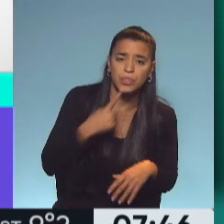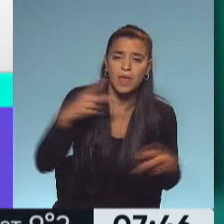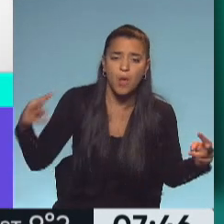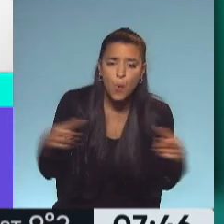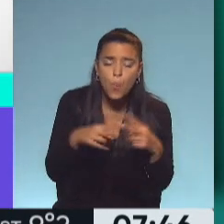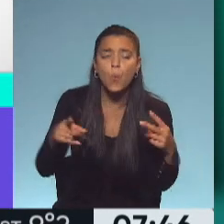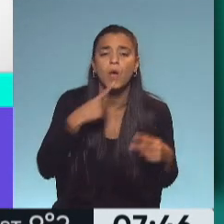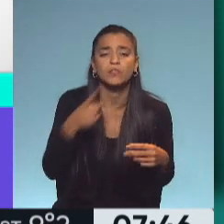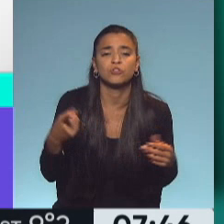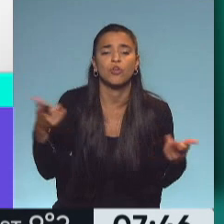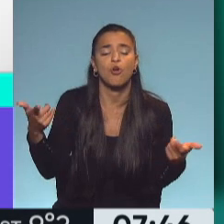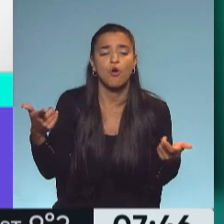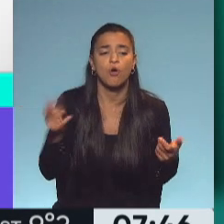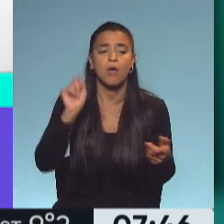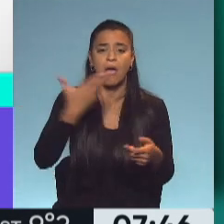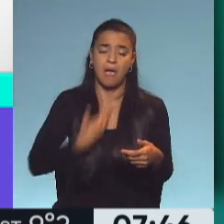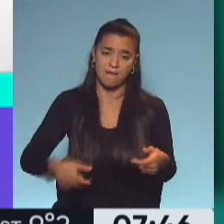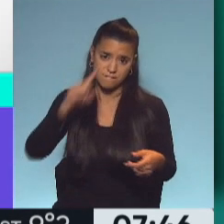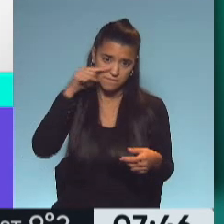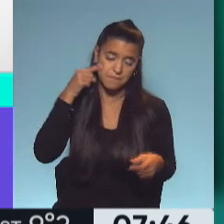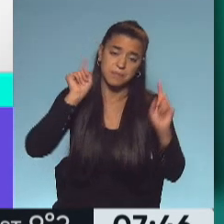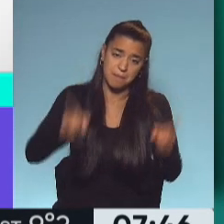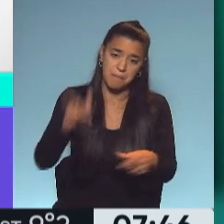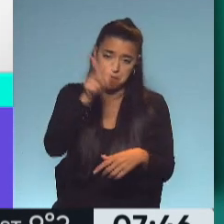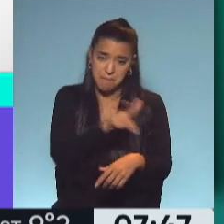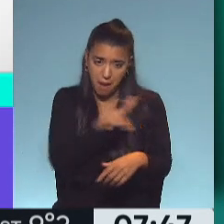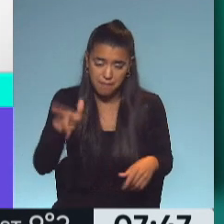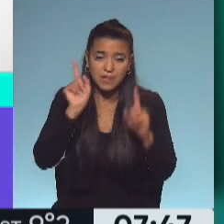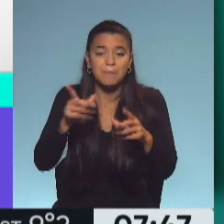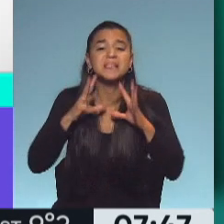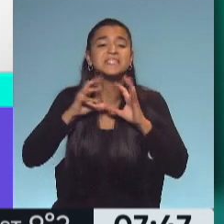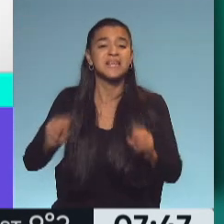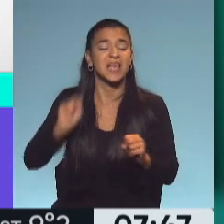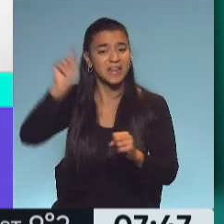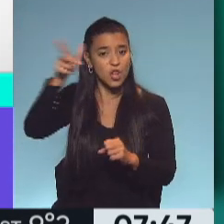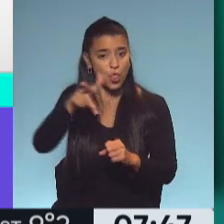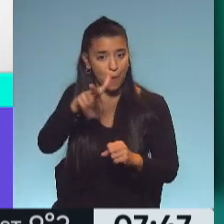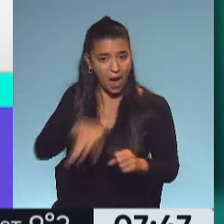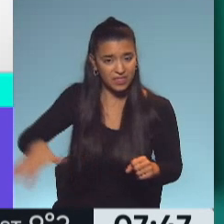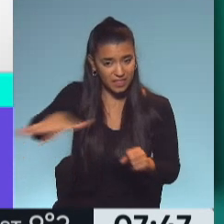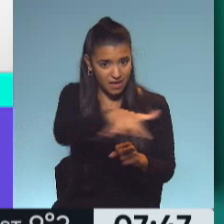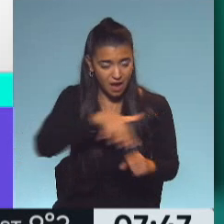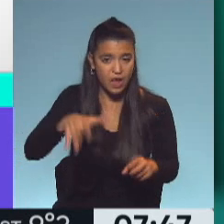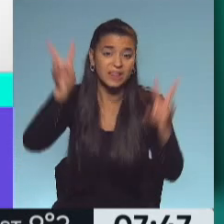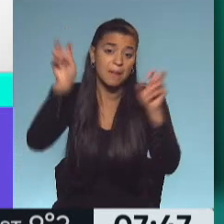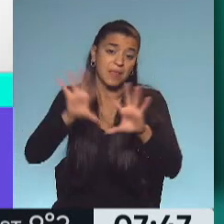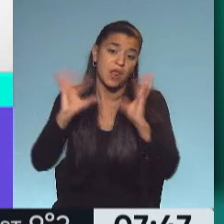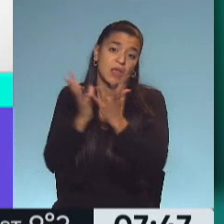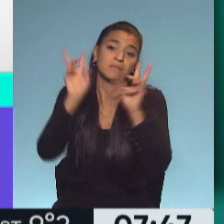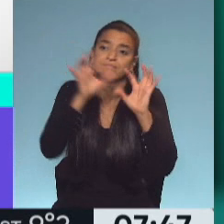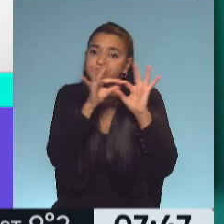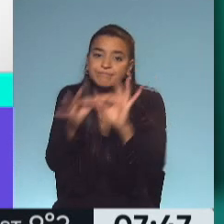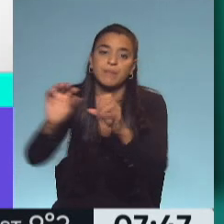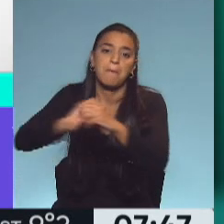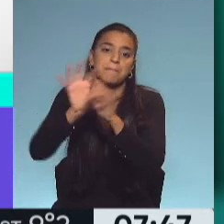encuentro que mantuvo Alberto Fernández con el Papa y posterior con el secretario de Estado Vaticano. Temas internacionales que tienen que ver con la pandemia, ¿no? De